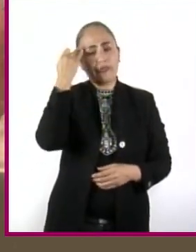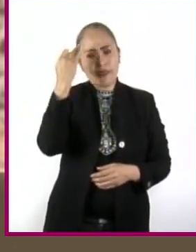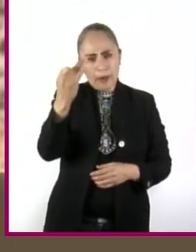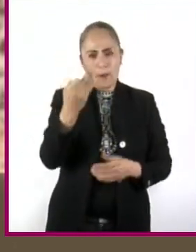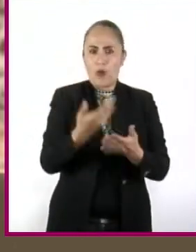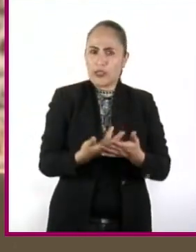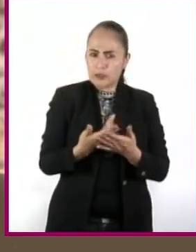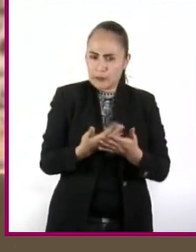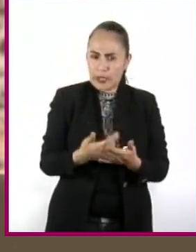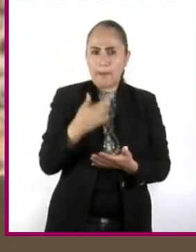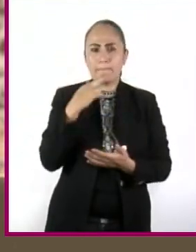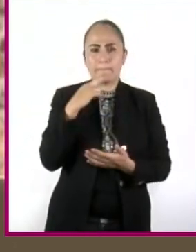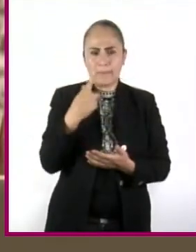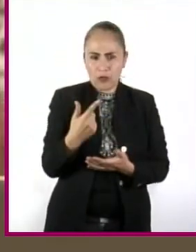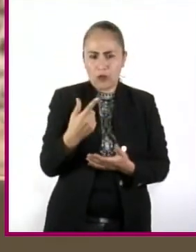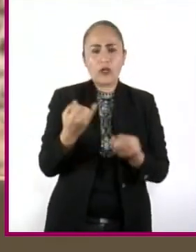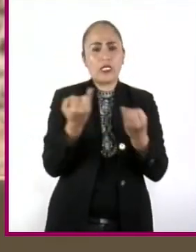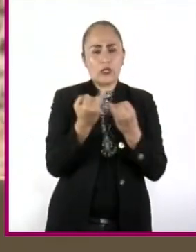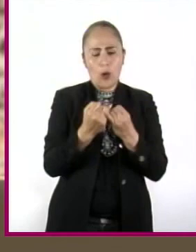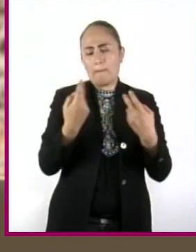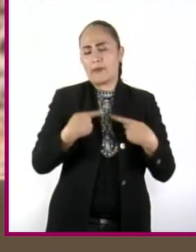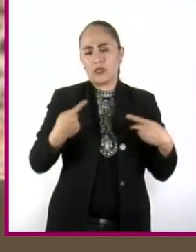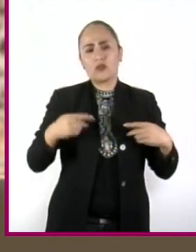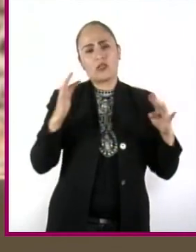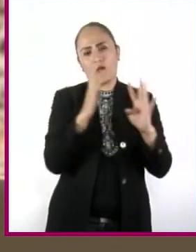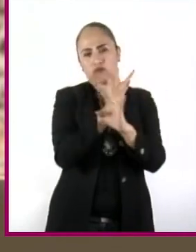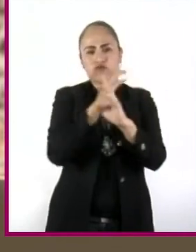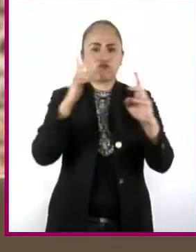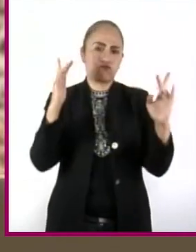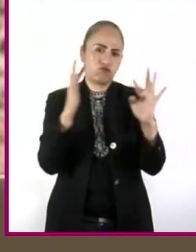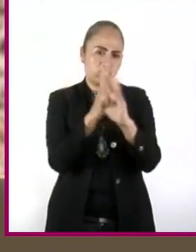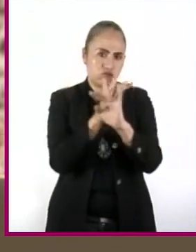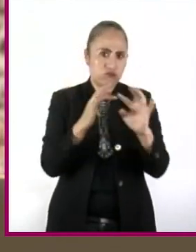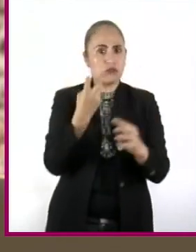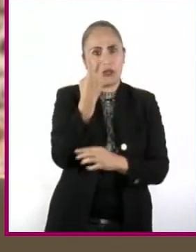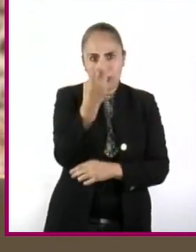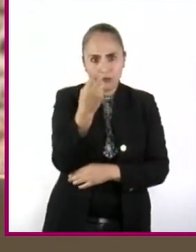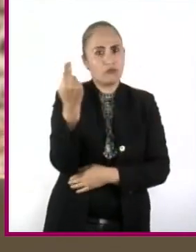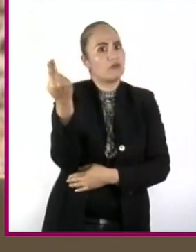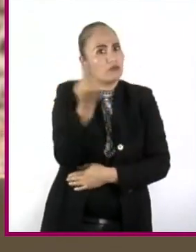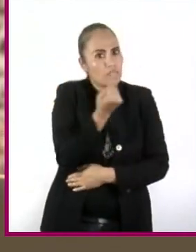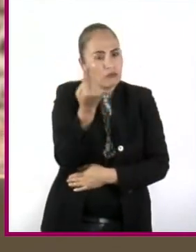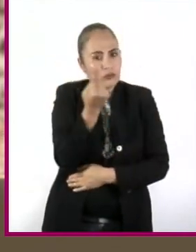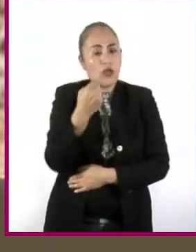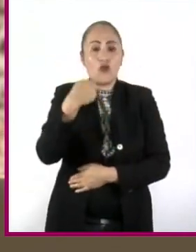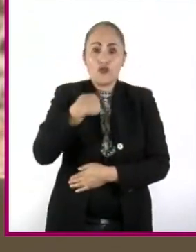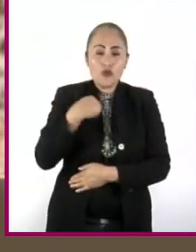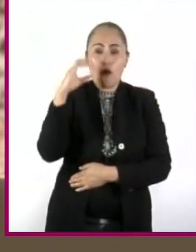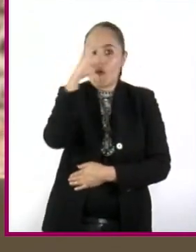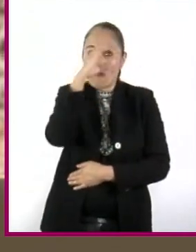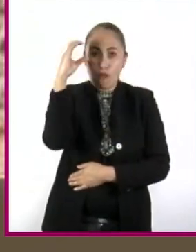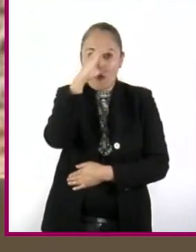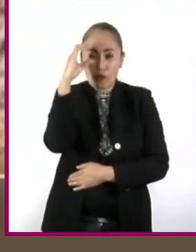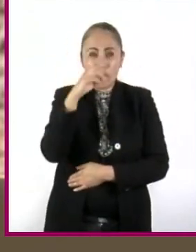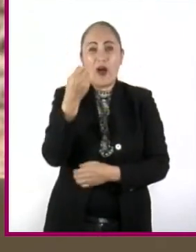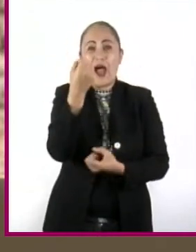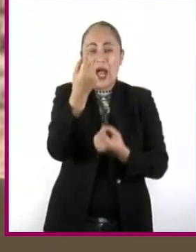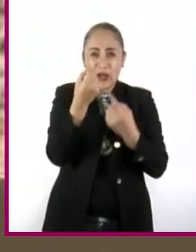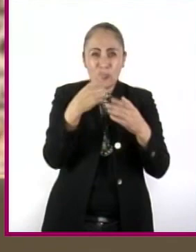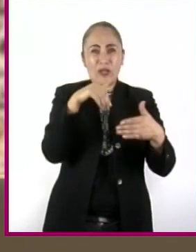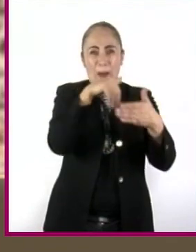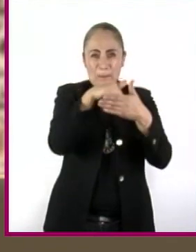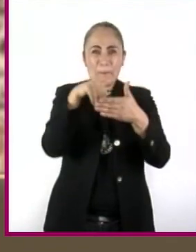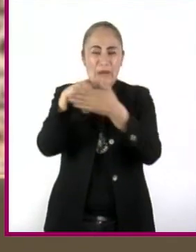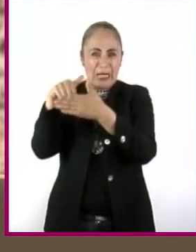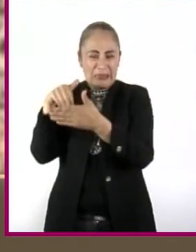espera y la circulación de la gente en las estaciones. Y vaya que lo necesitan. He visto fotografías de algunas estaciones en hora